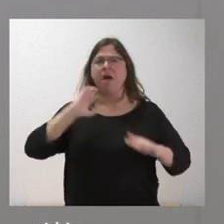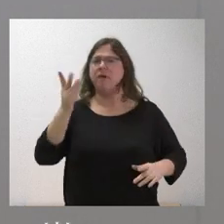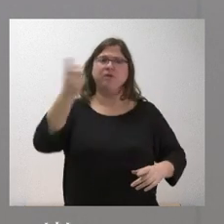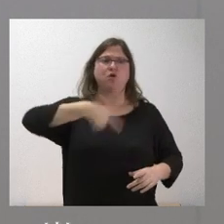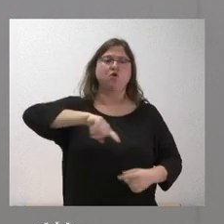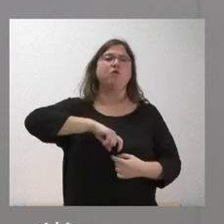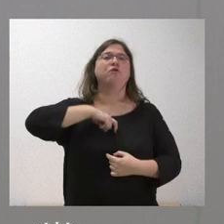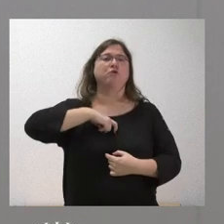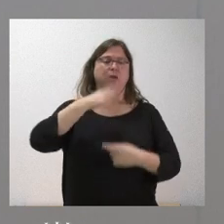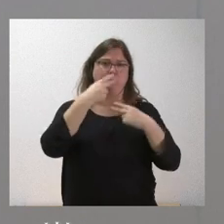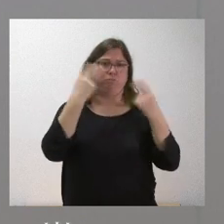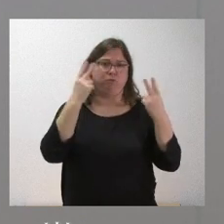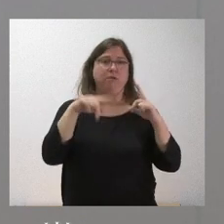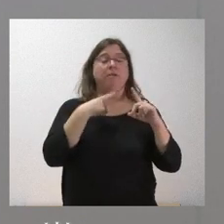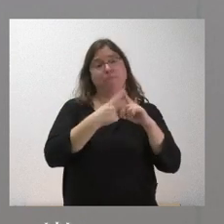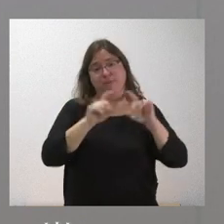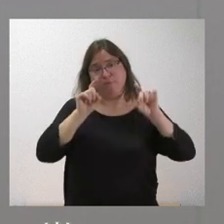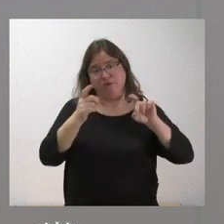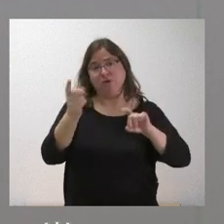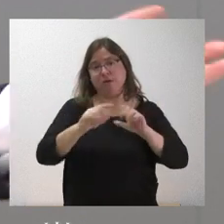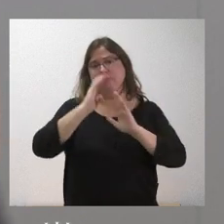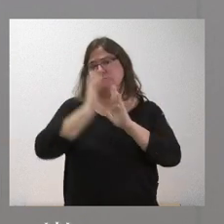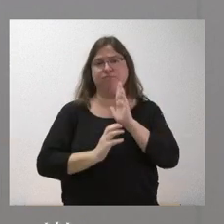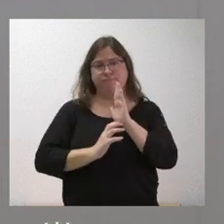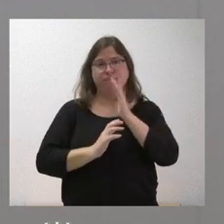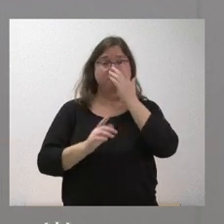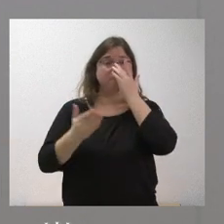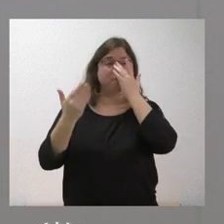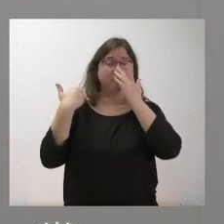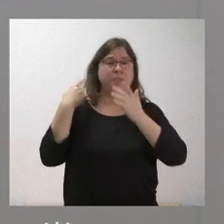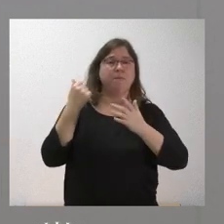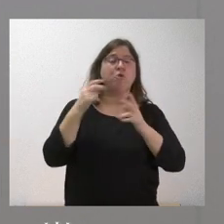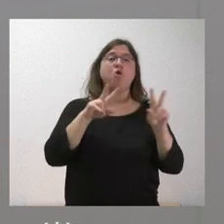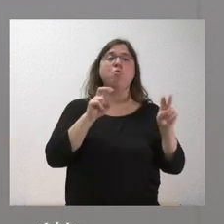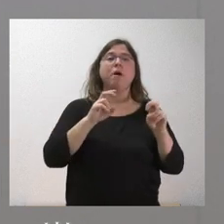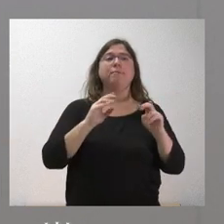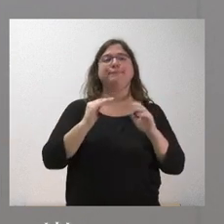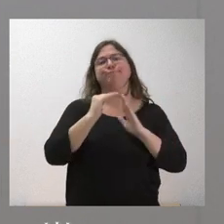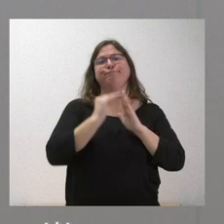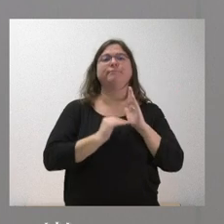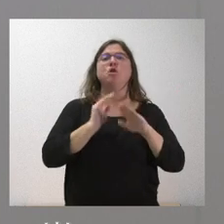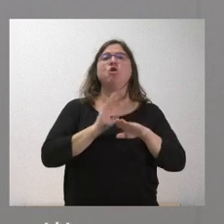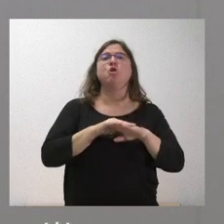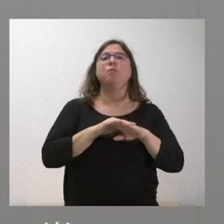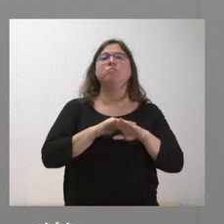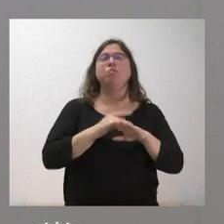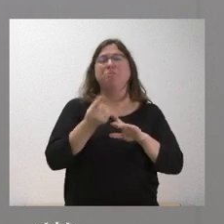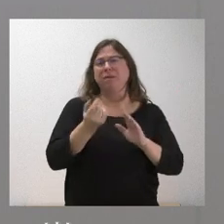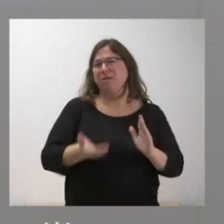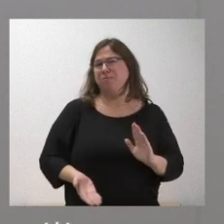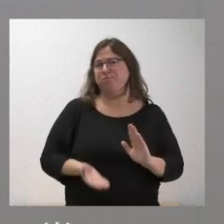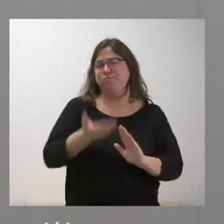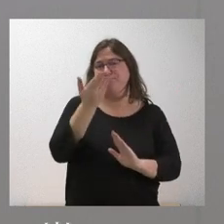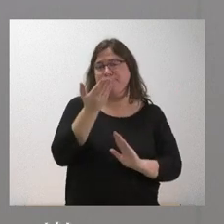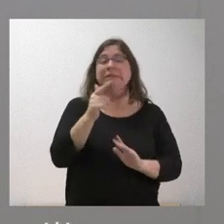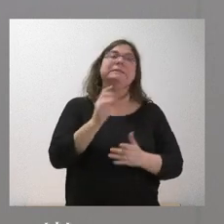públicos y también al personal docente y luego recientemente han tenido otra nuevamente pérdidas de poder aquisitivo asociado a los altos niveles de inflación que aunque son Menores